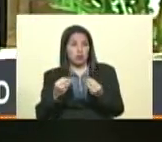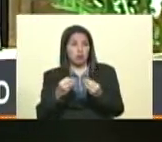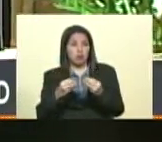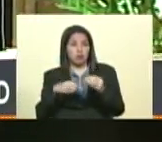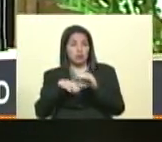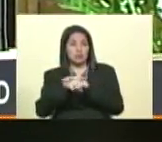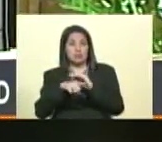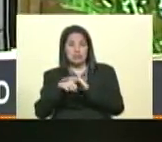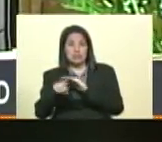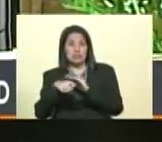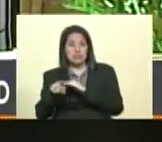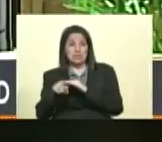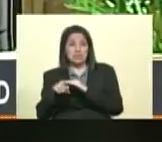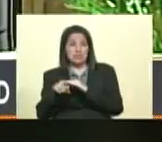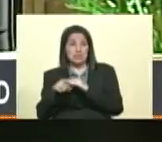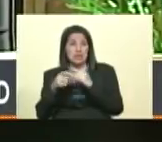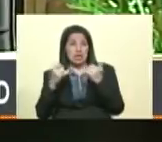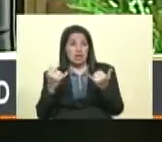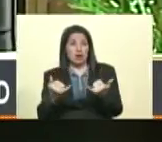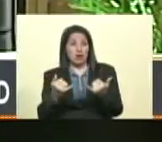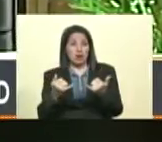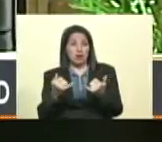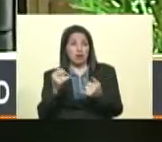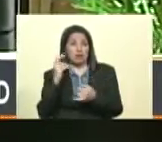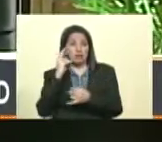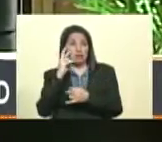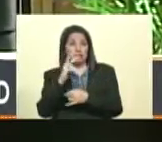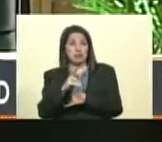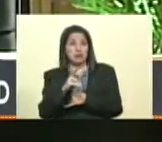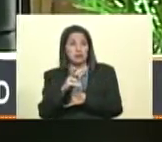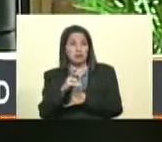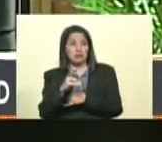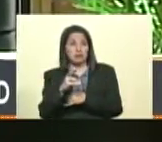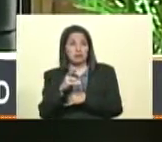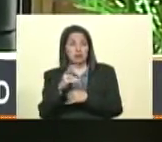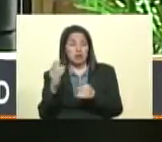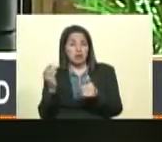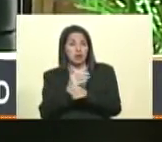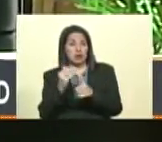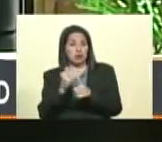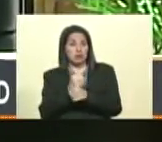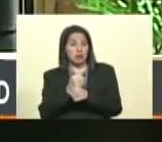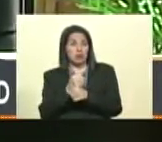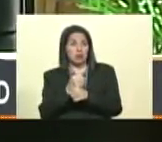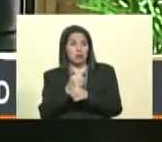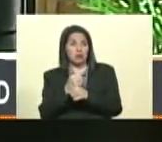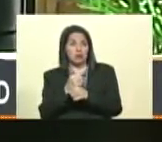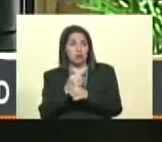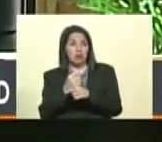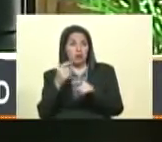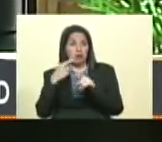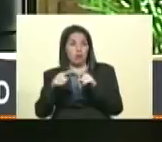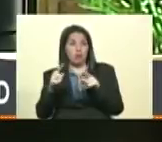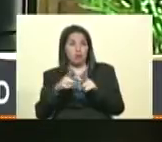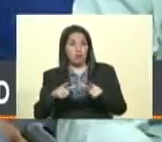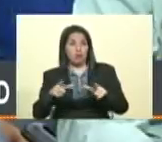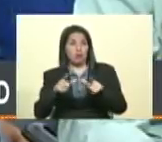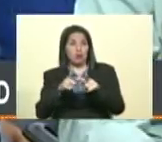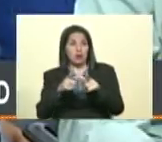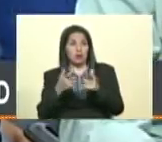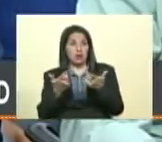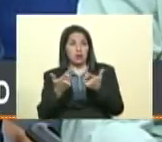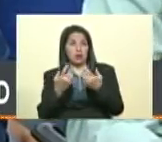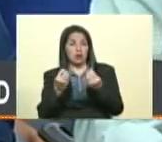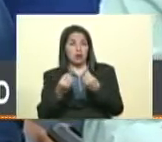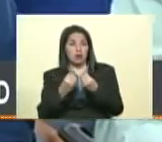y que en la salud se ha cebado, que en la salud ha conseguido un espacio para tratar de horadar y dañar al pueblo venezolano. Ahí